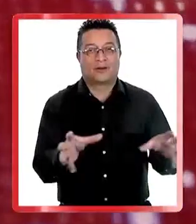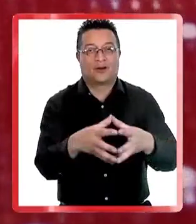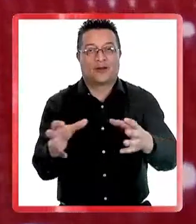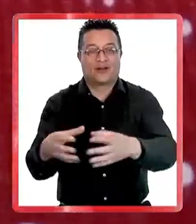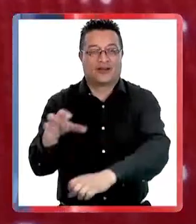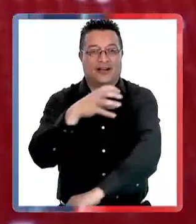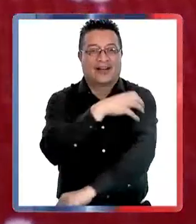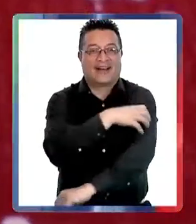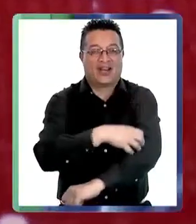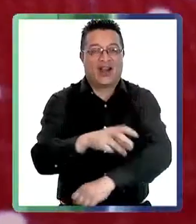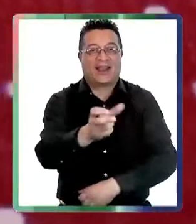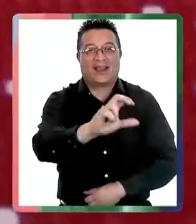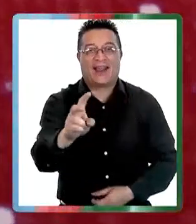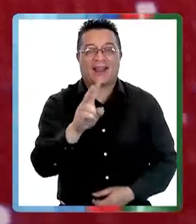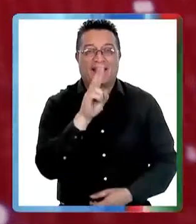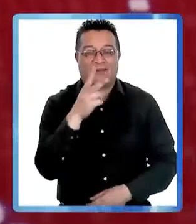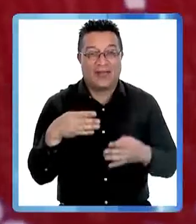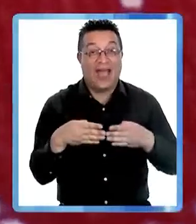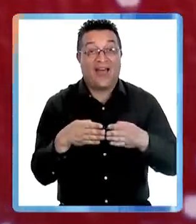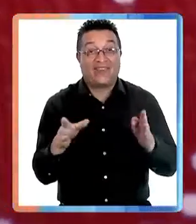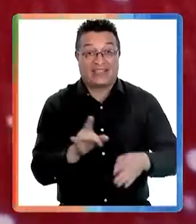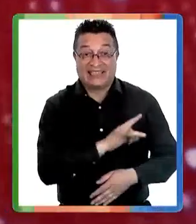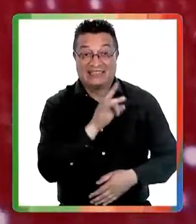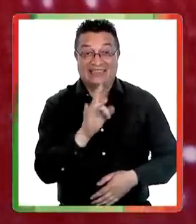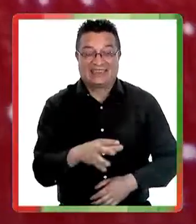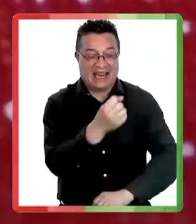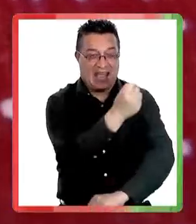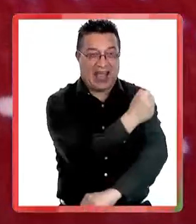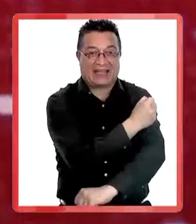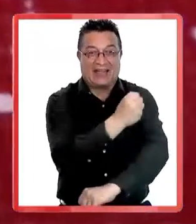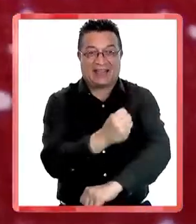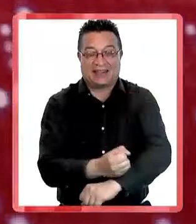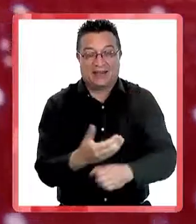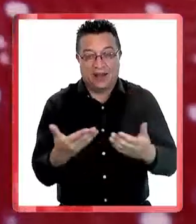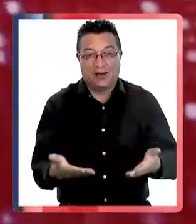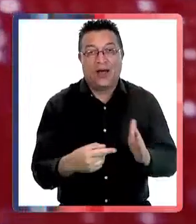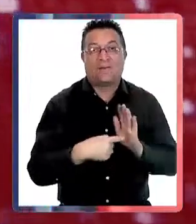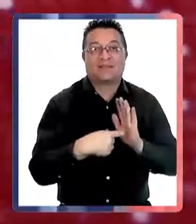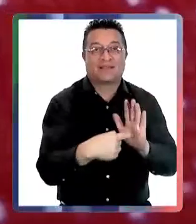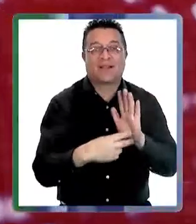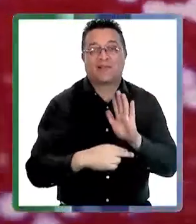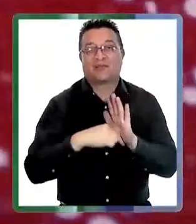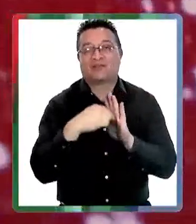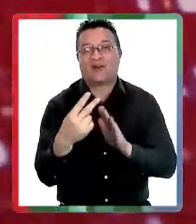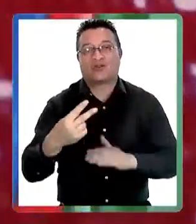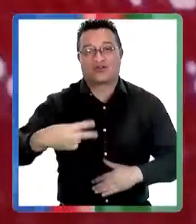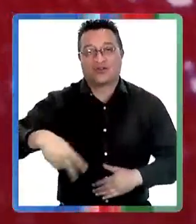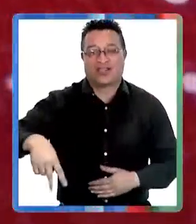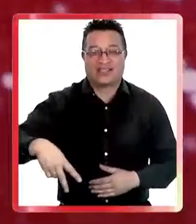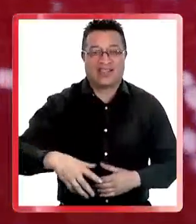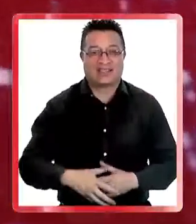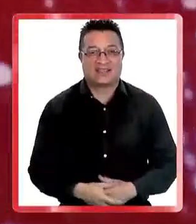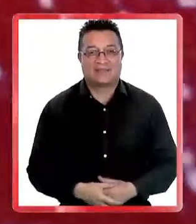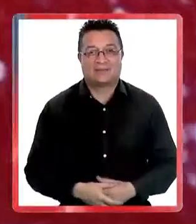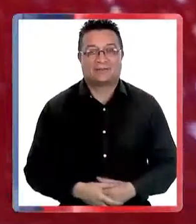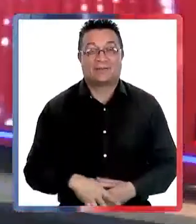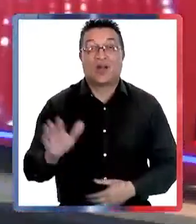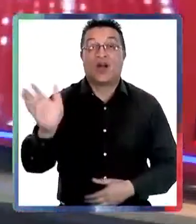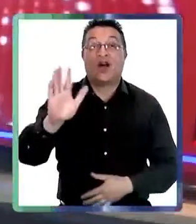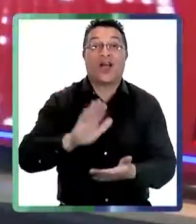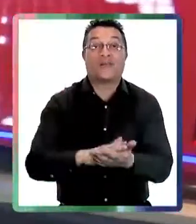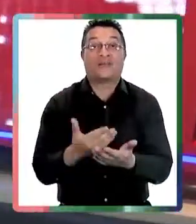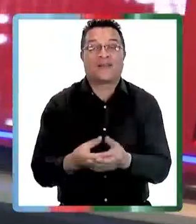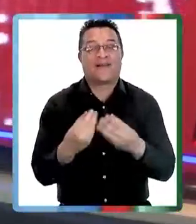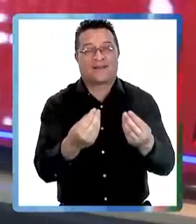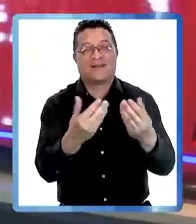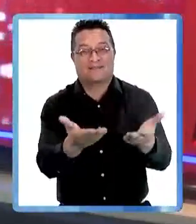Asociación Regional de Canales de Televisión de Señal Abierta de Chile, Arcatel, presenta Portavoz Noticias. Hola,